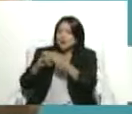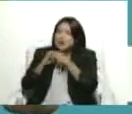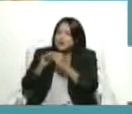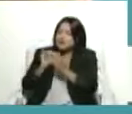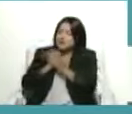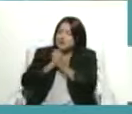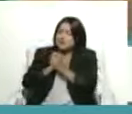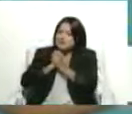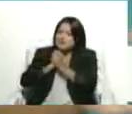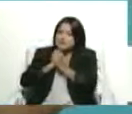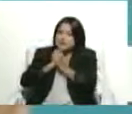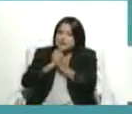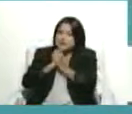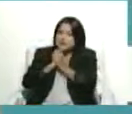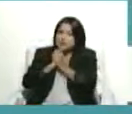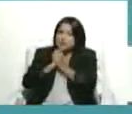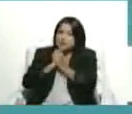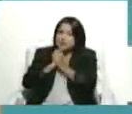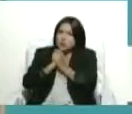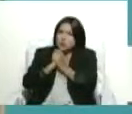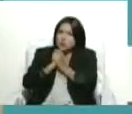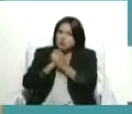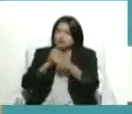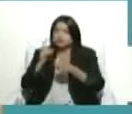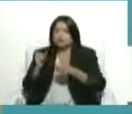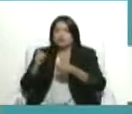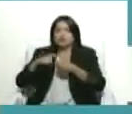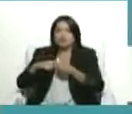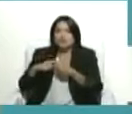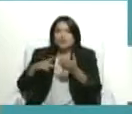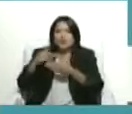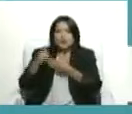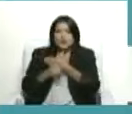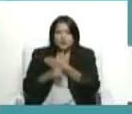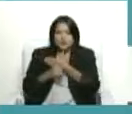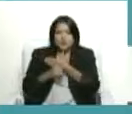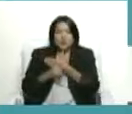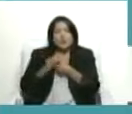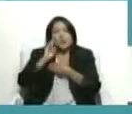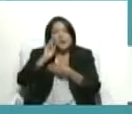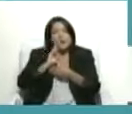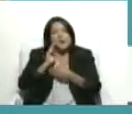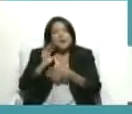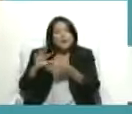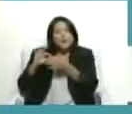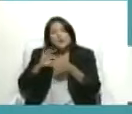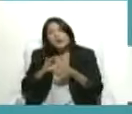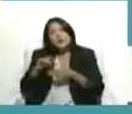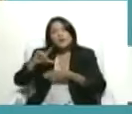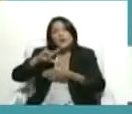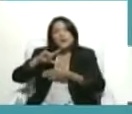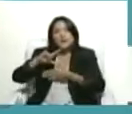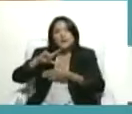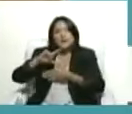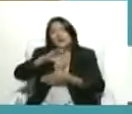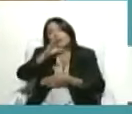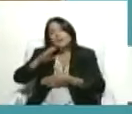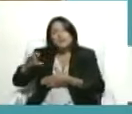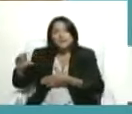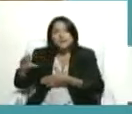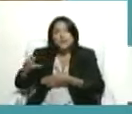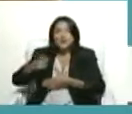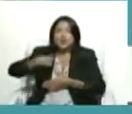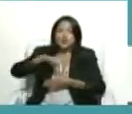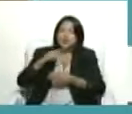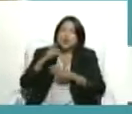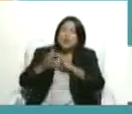un pueblo que es parte del proyecto bolivariano de unidad latinoamericana y caribeña. El conflicto que tenemos es con la